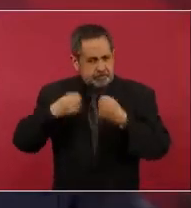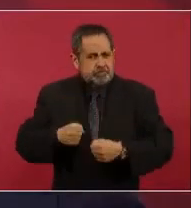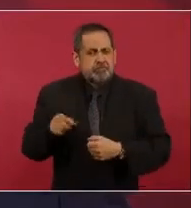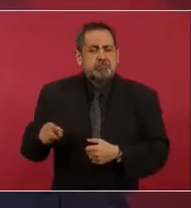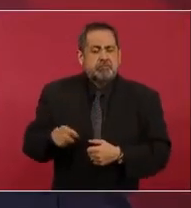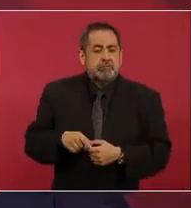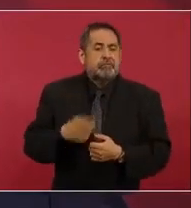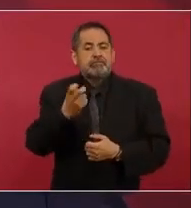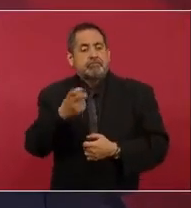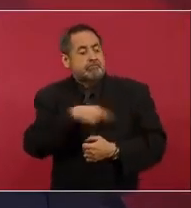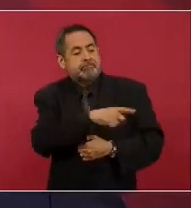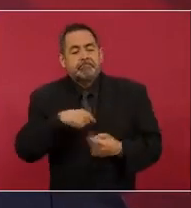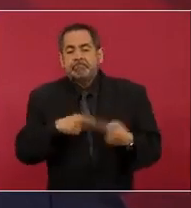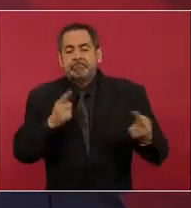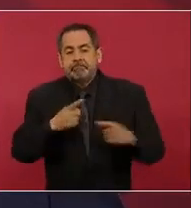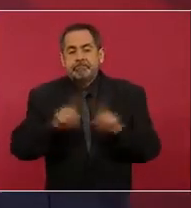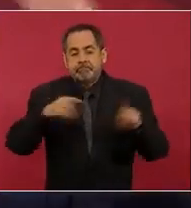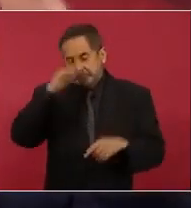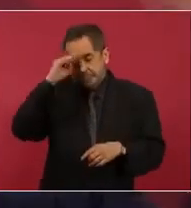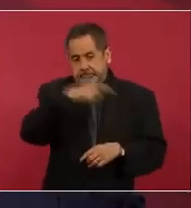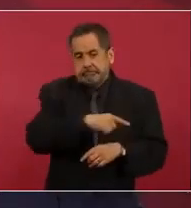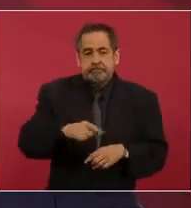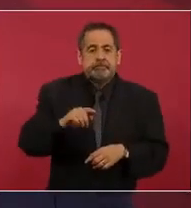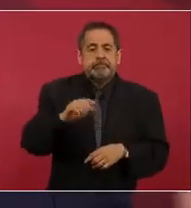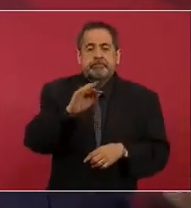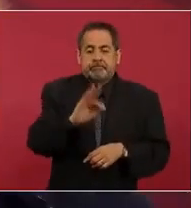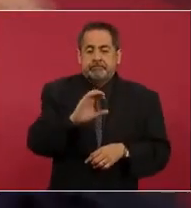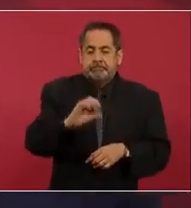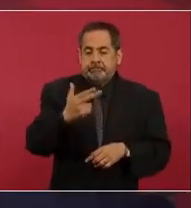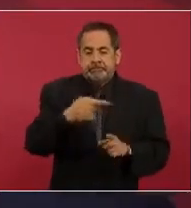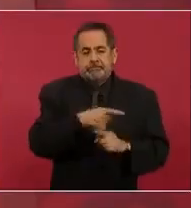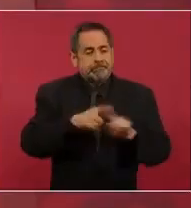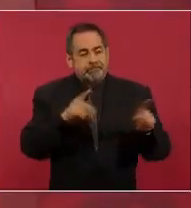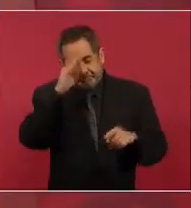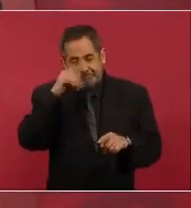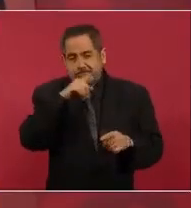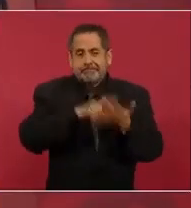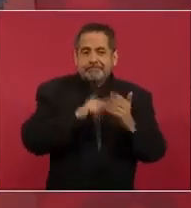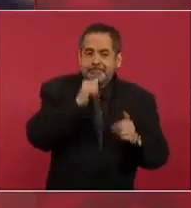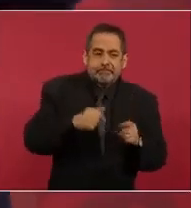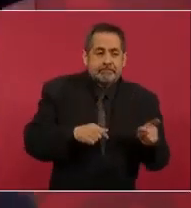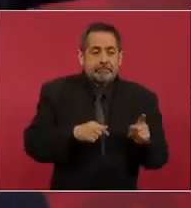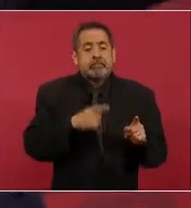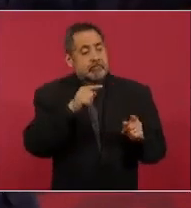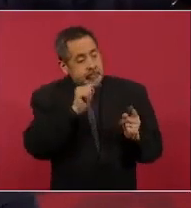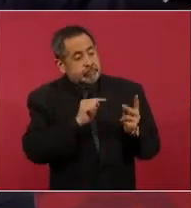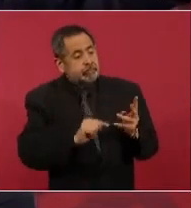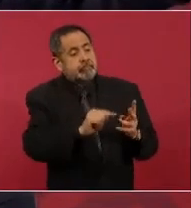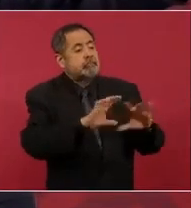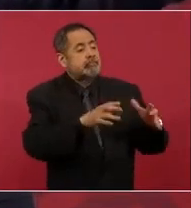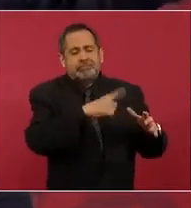en eso discrepamos. Él no está pensando en eso, pero no solo es él, son los